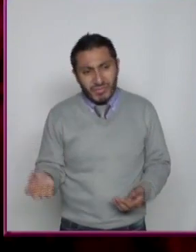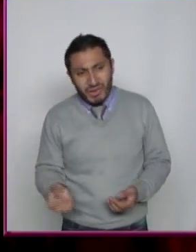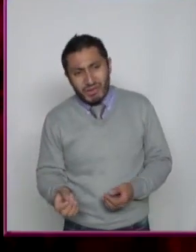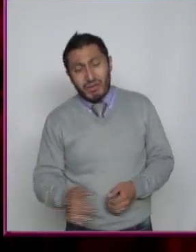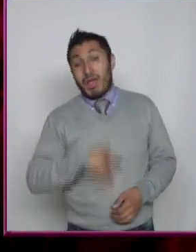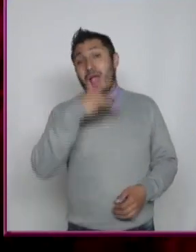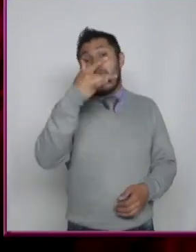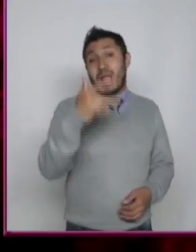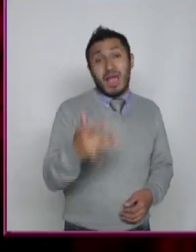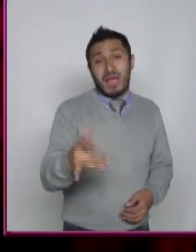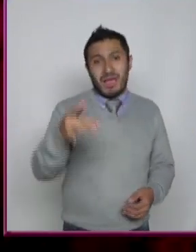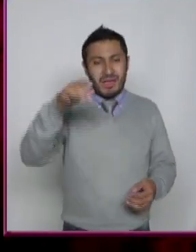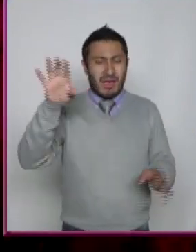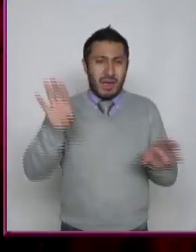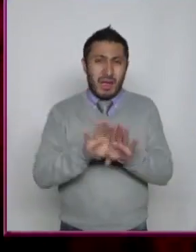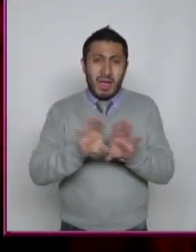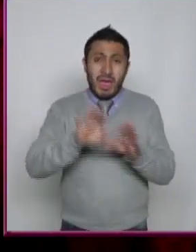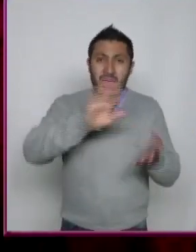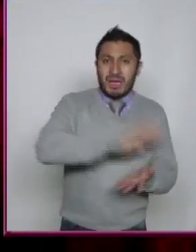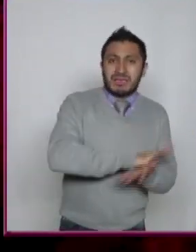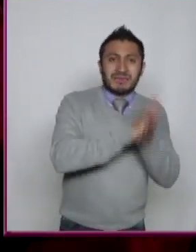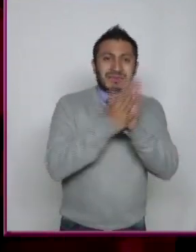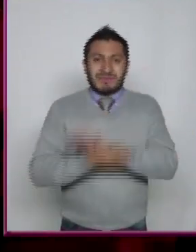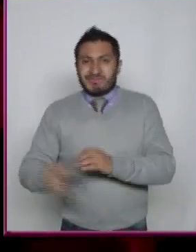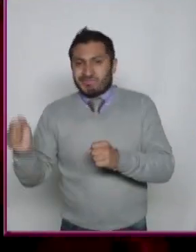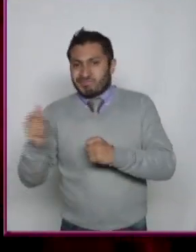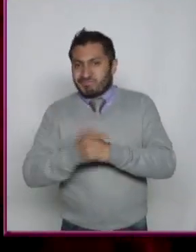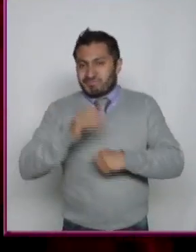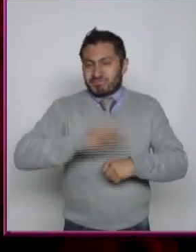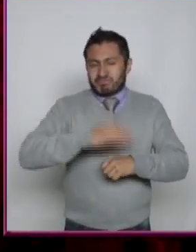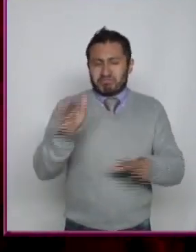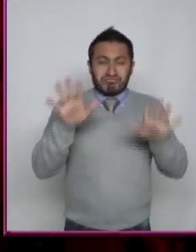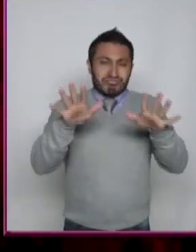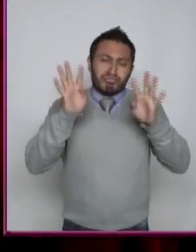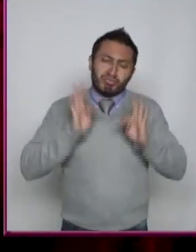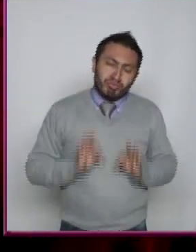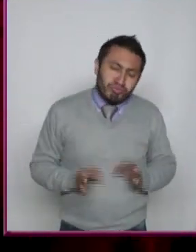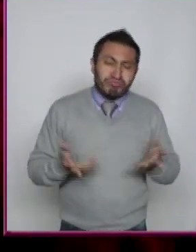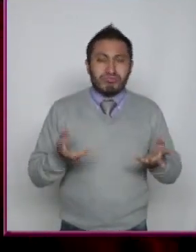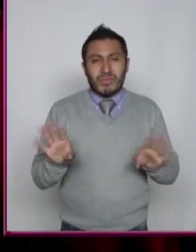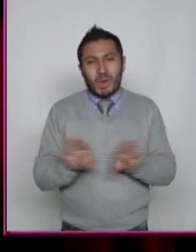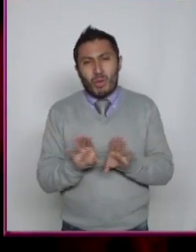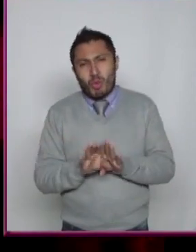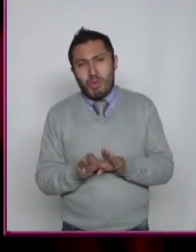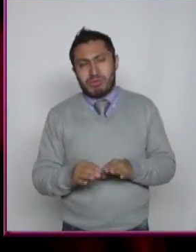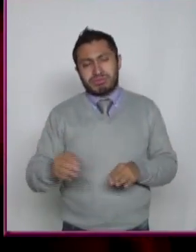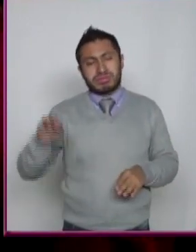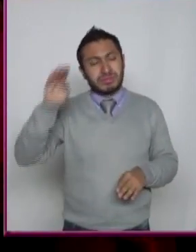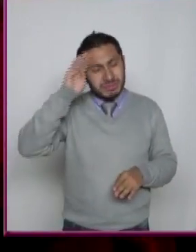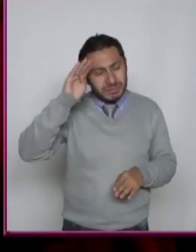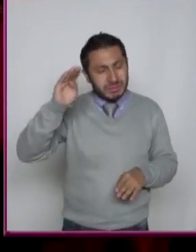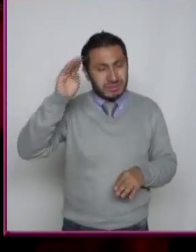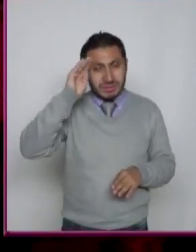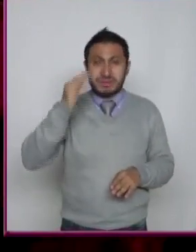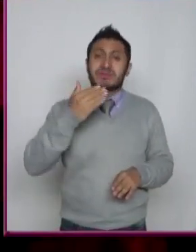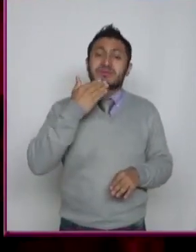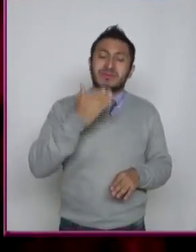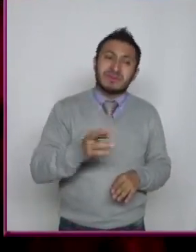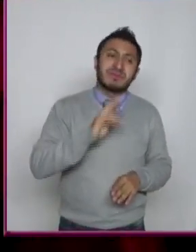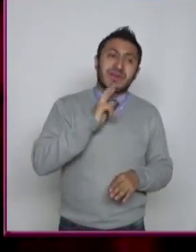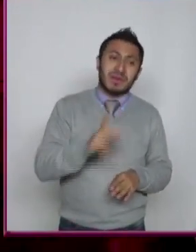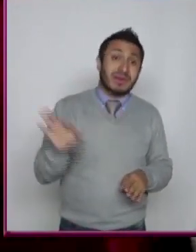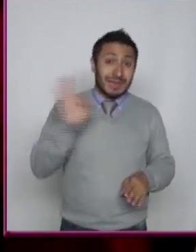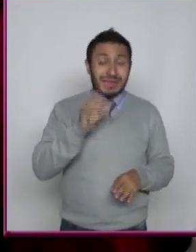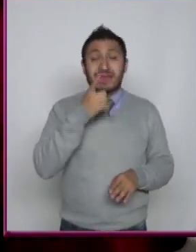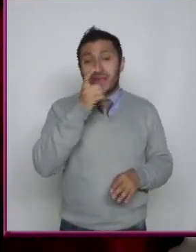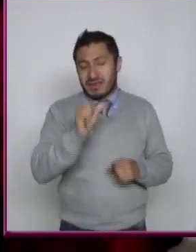¿cómo pasamos de eso a algo más, un poco más estable, algo más pensado, quizás hasta podríamos decir